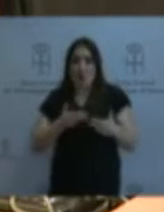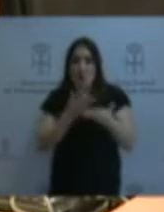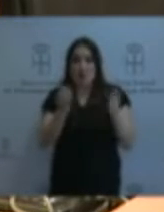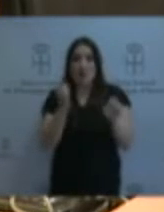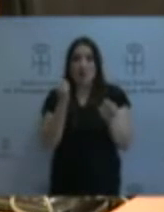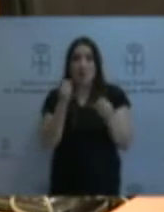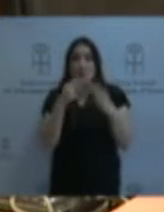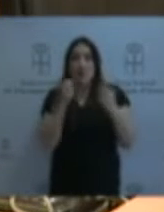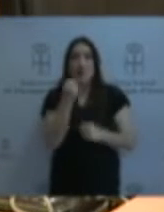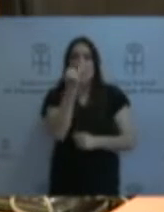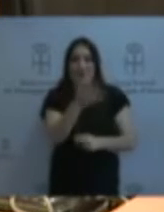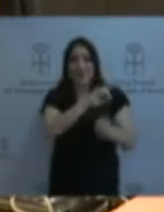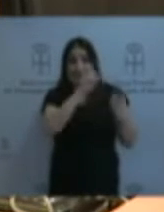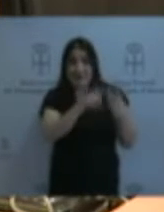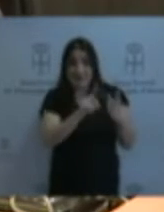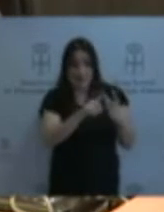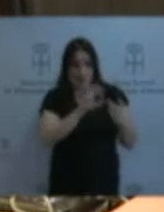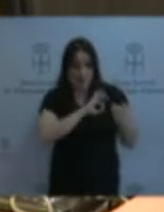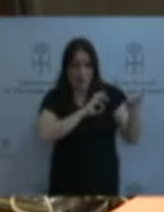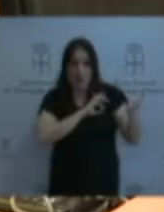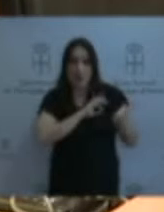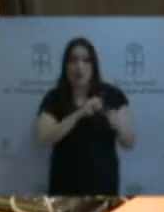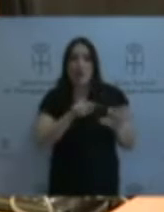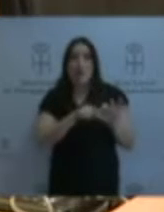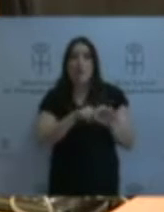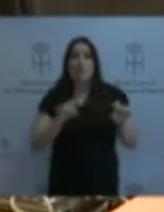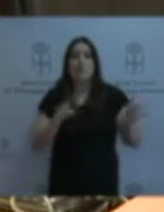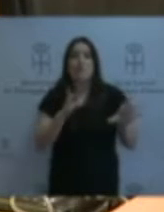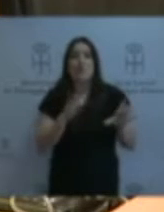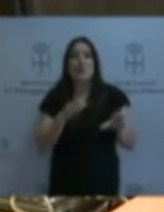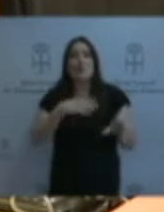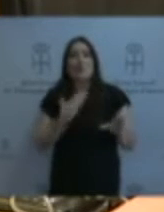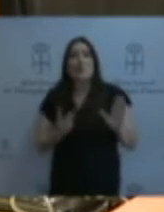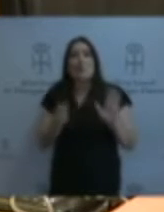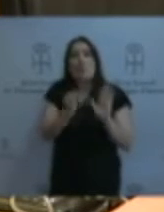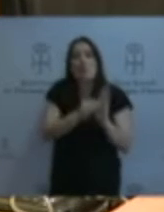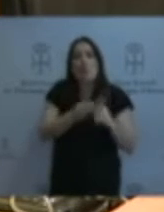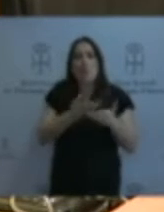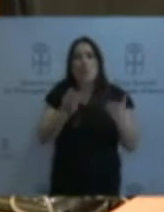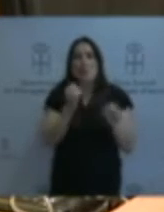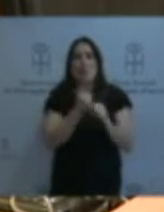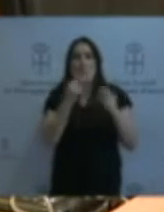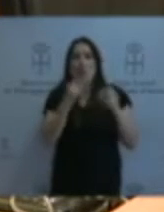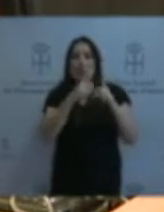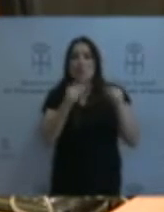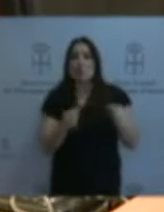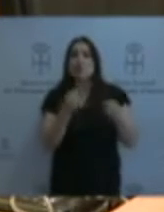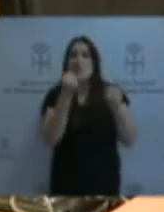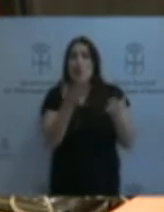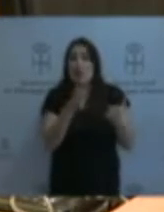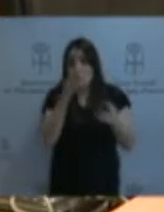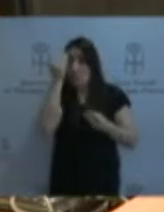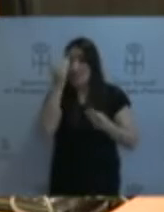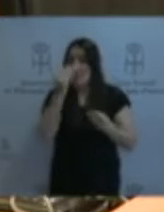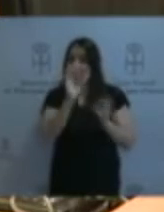público? La segunda, señora Carcedo, ¿cuántas vacantes piensan incluirse en la oferta de empleo público asturiana, teniendo en cuenta las nuevas condiciones de